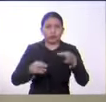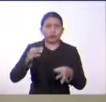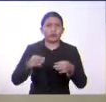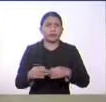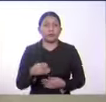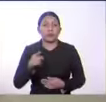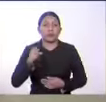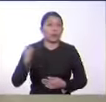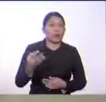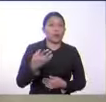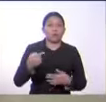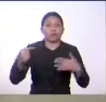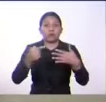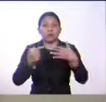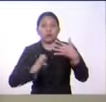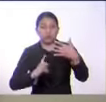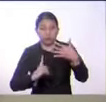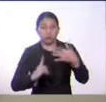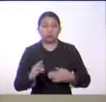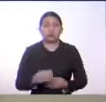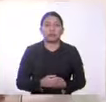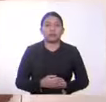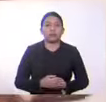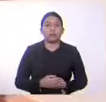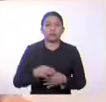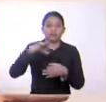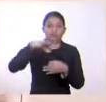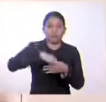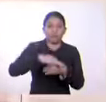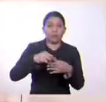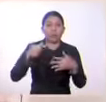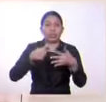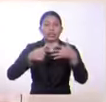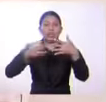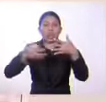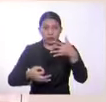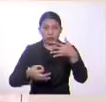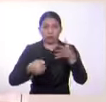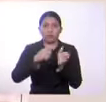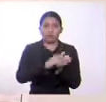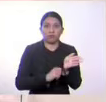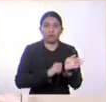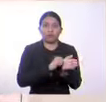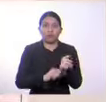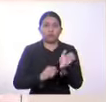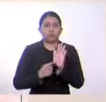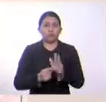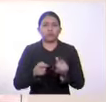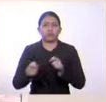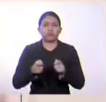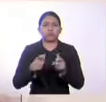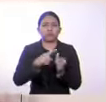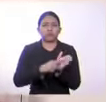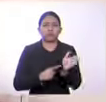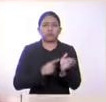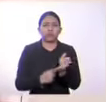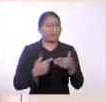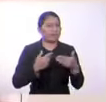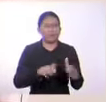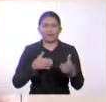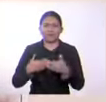código electoral y también una ley de partidos políticos que hacen toda la regulación, las prohibiciones,